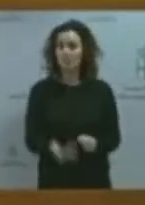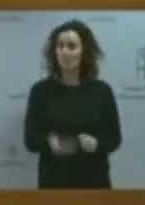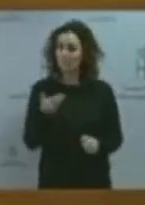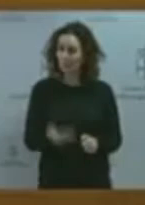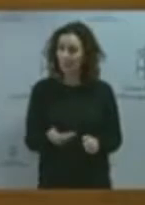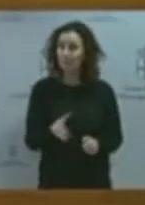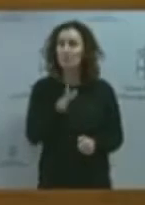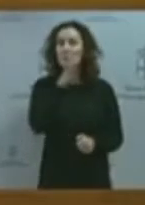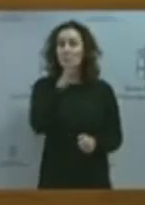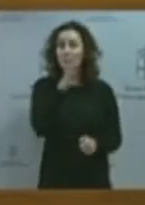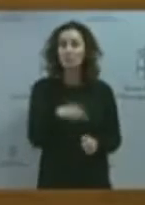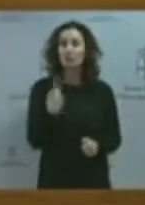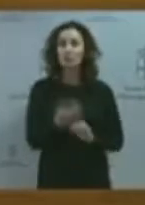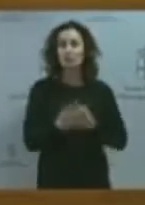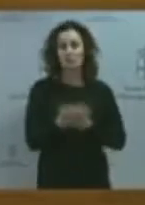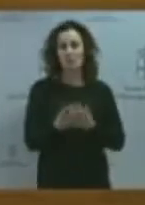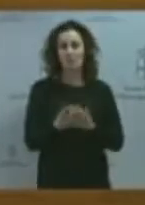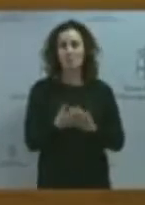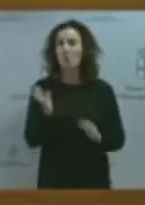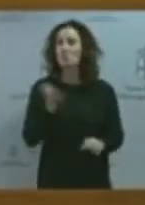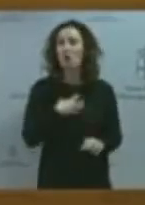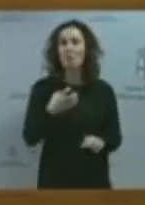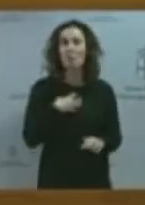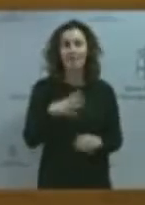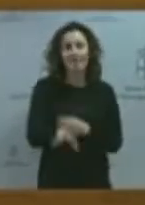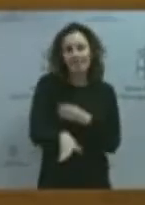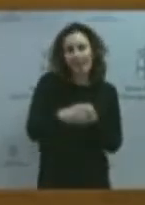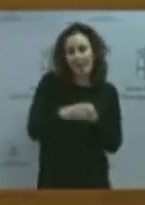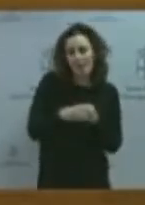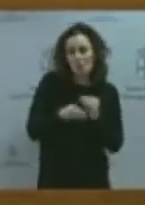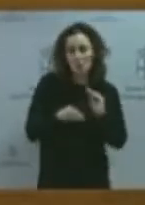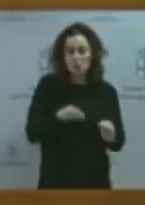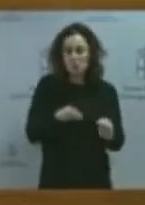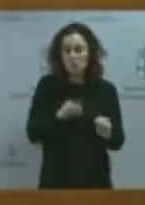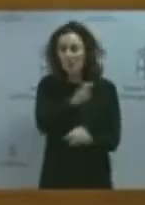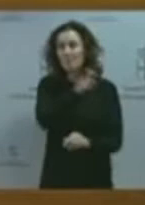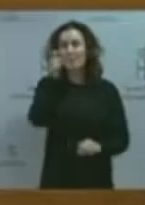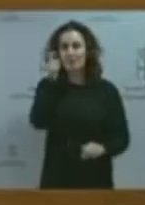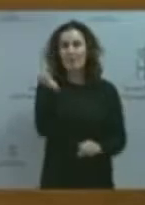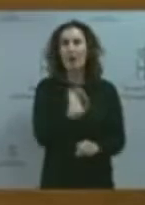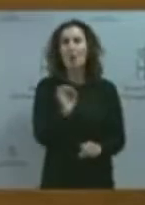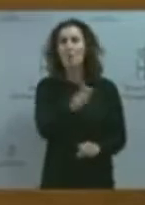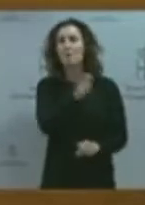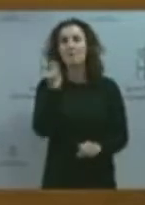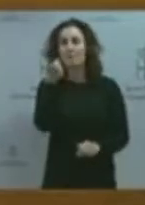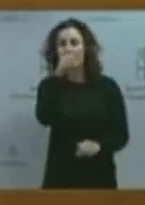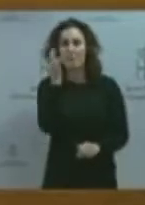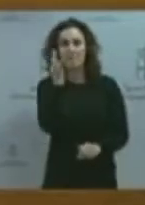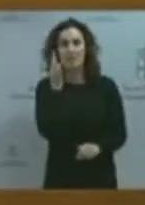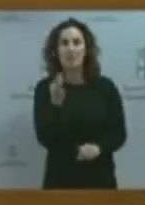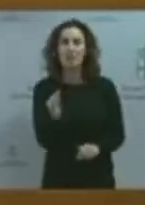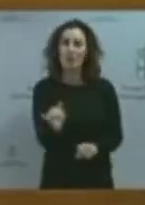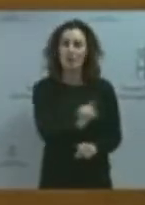puede estar adscrita la figura de la enfermera o del enfermero, que también los hay, aunque parezca que no. Yo por